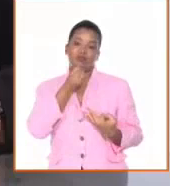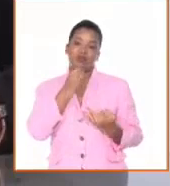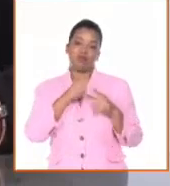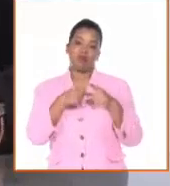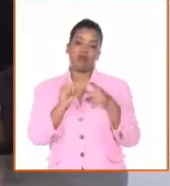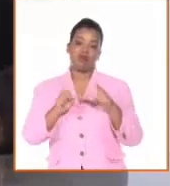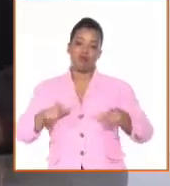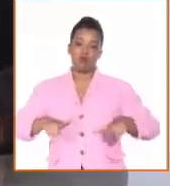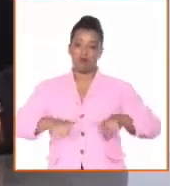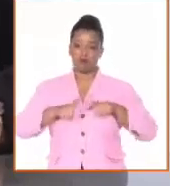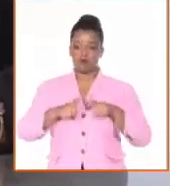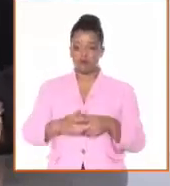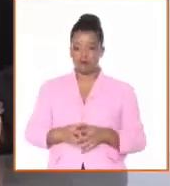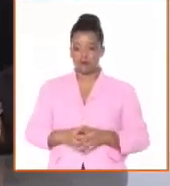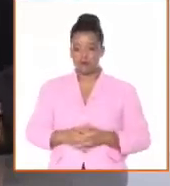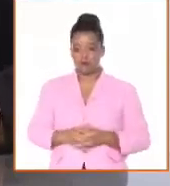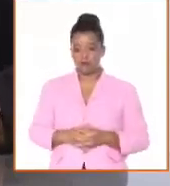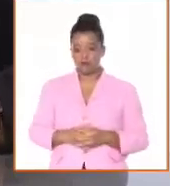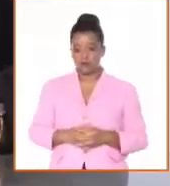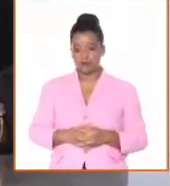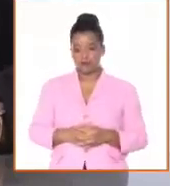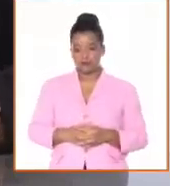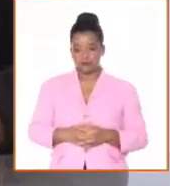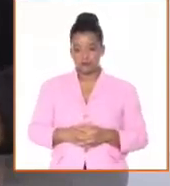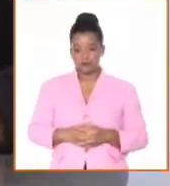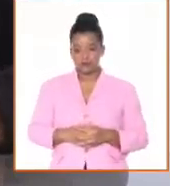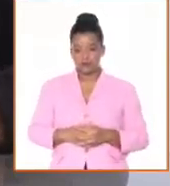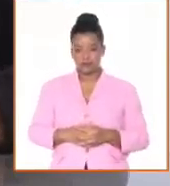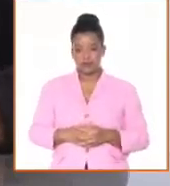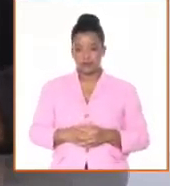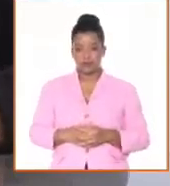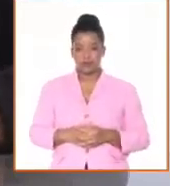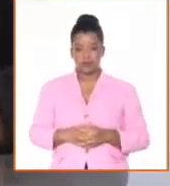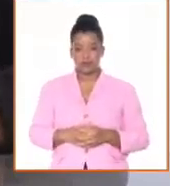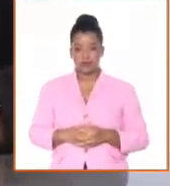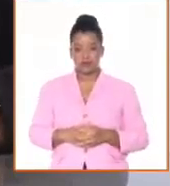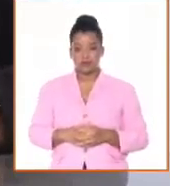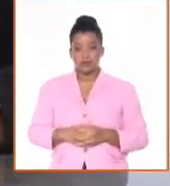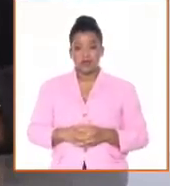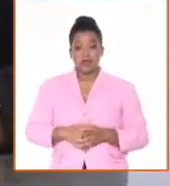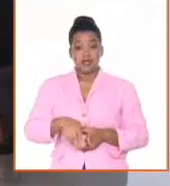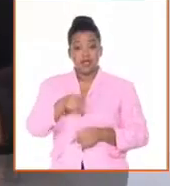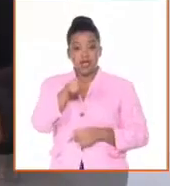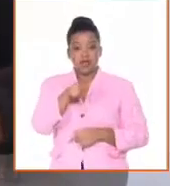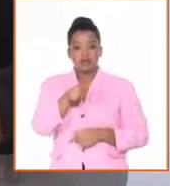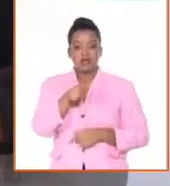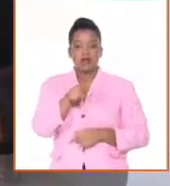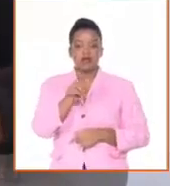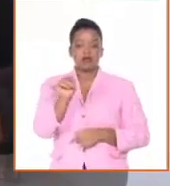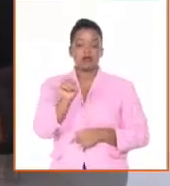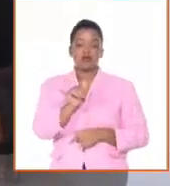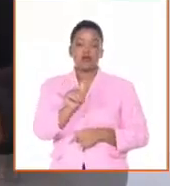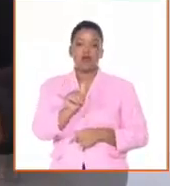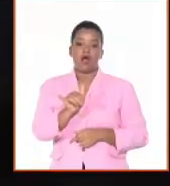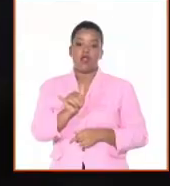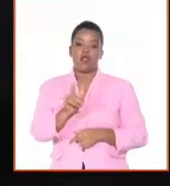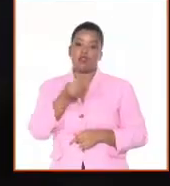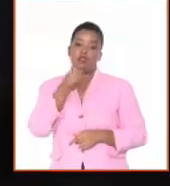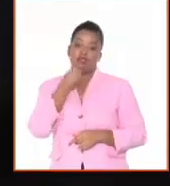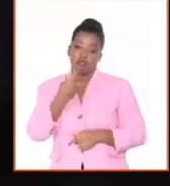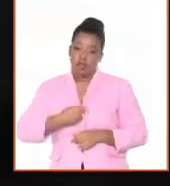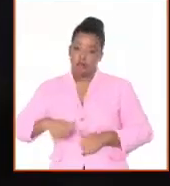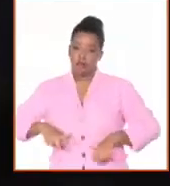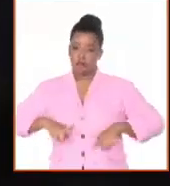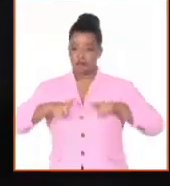una ilegalidad en en un acto que es realmente usted no no puede hacer el